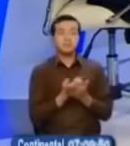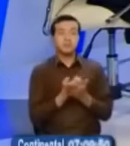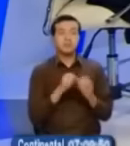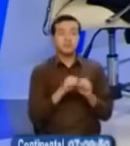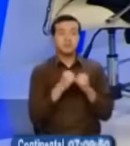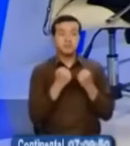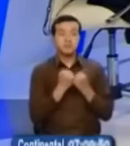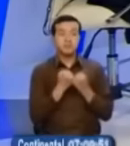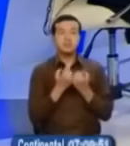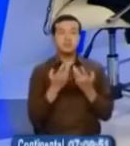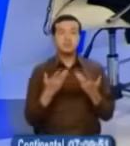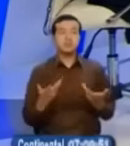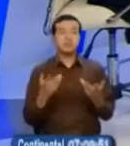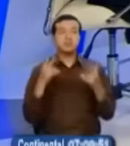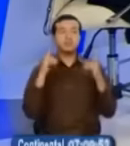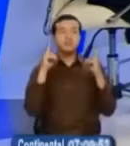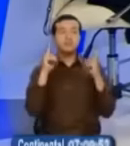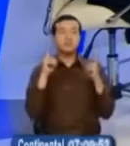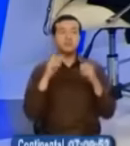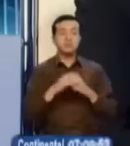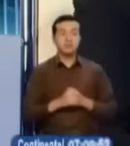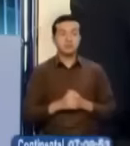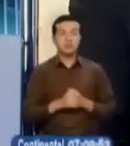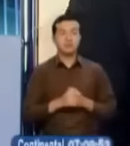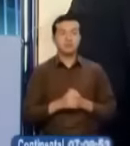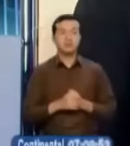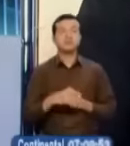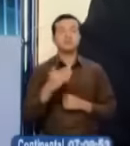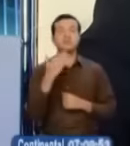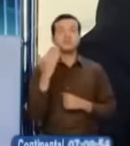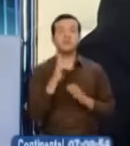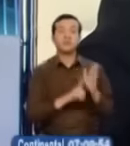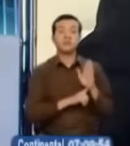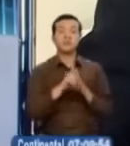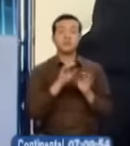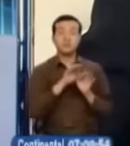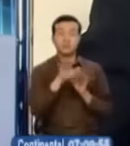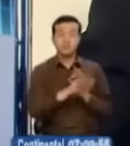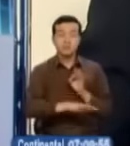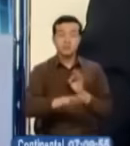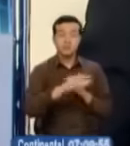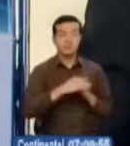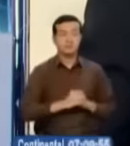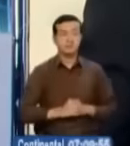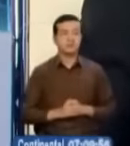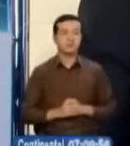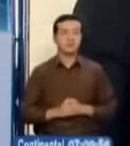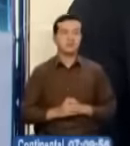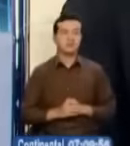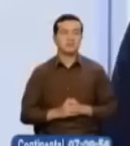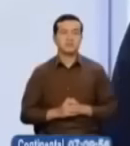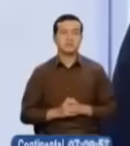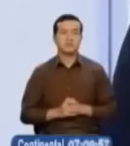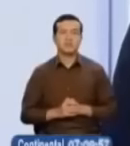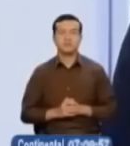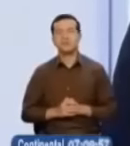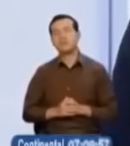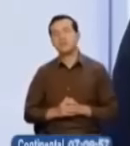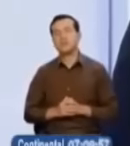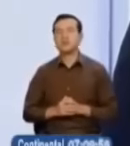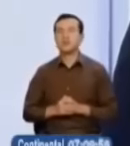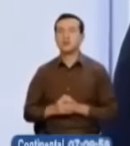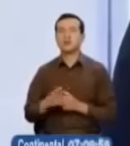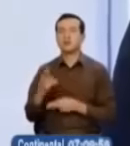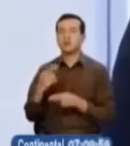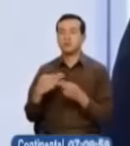y solidaria relacionada, valga la redundancia, al desarrollo rural? Sí. Bueno, las finanzas